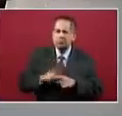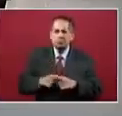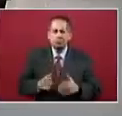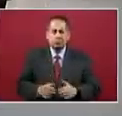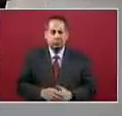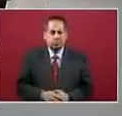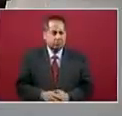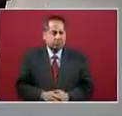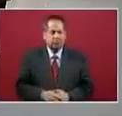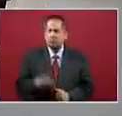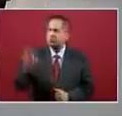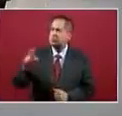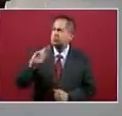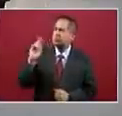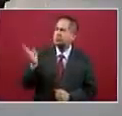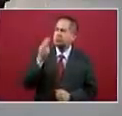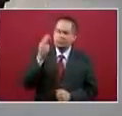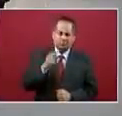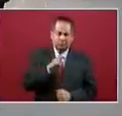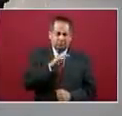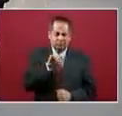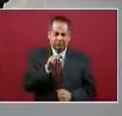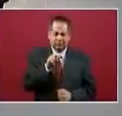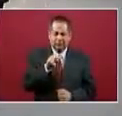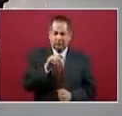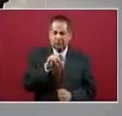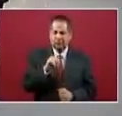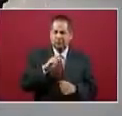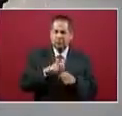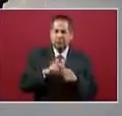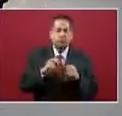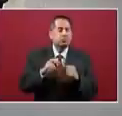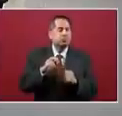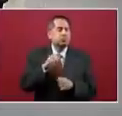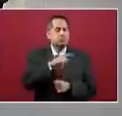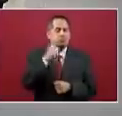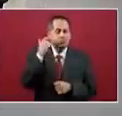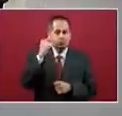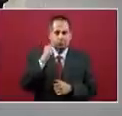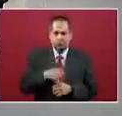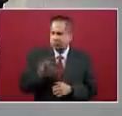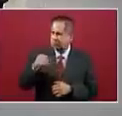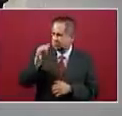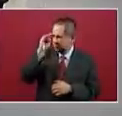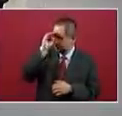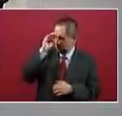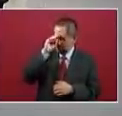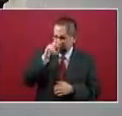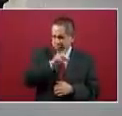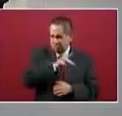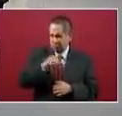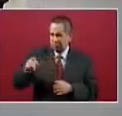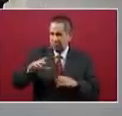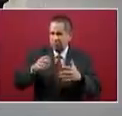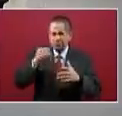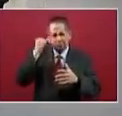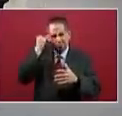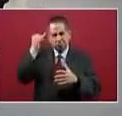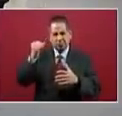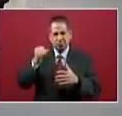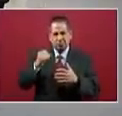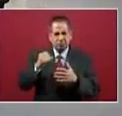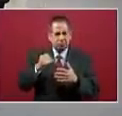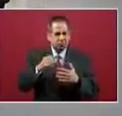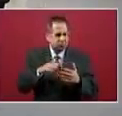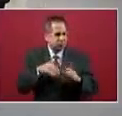Es la Universidad Jesuita de Guadalajara. ¿No piensa, presidente, que esto generaliza una idea en contra